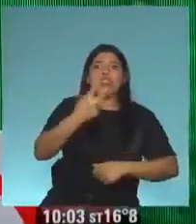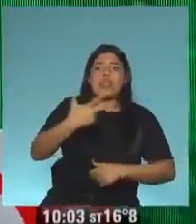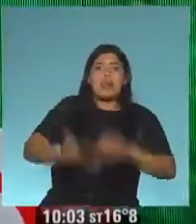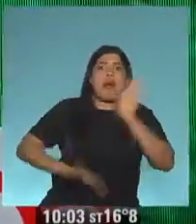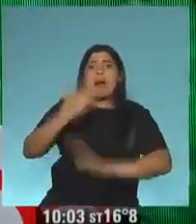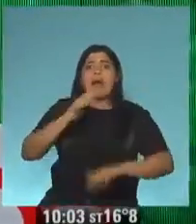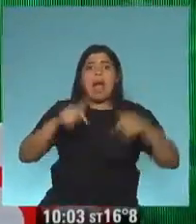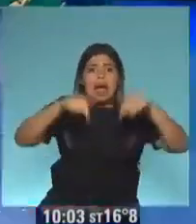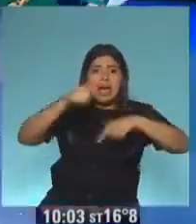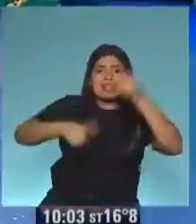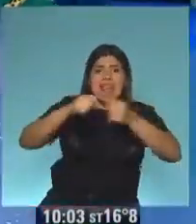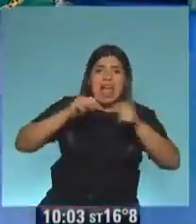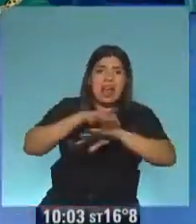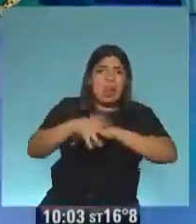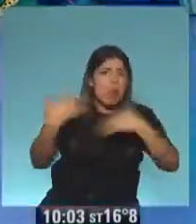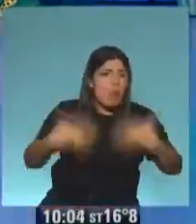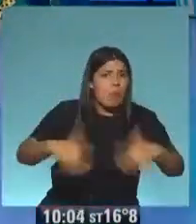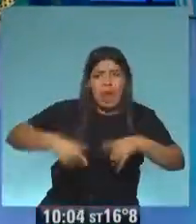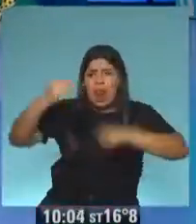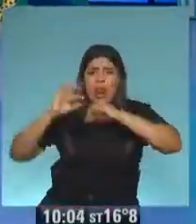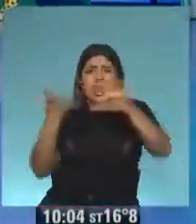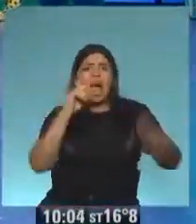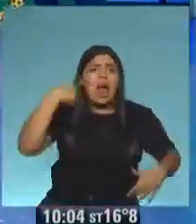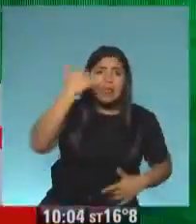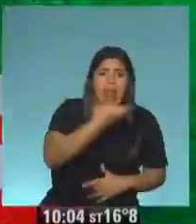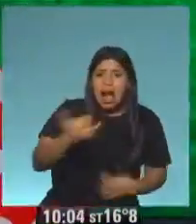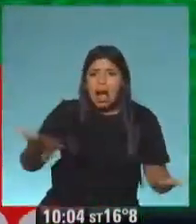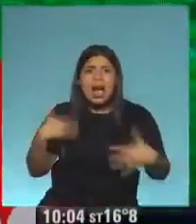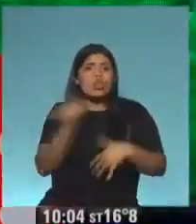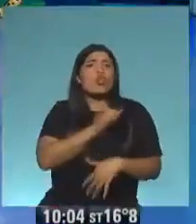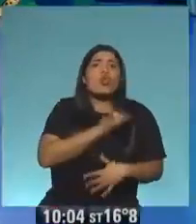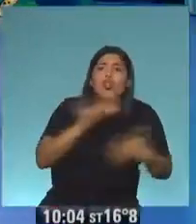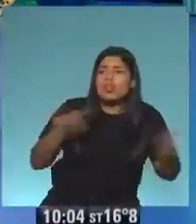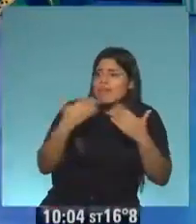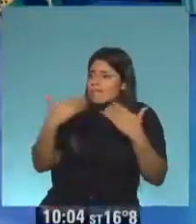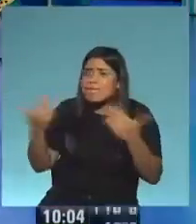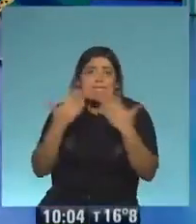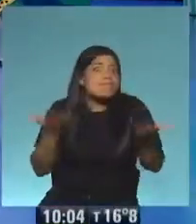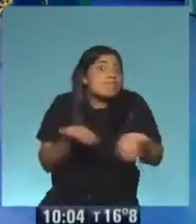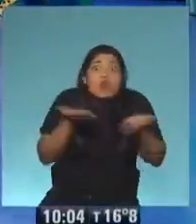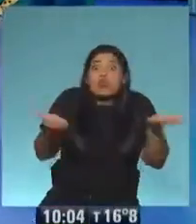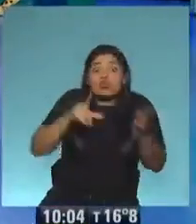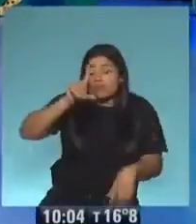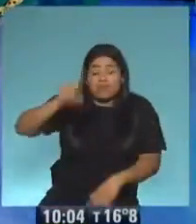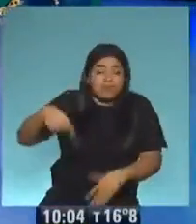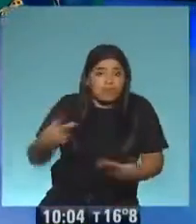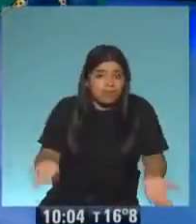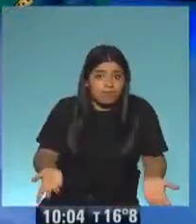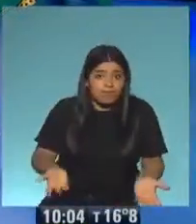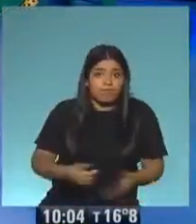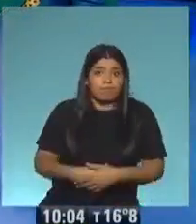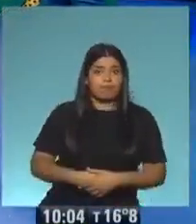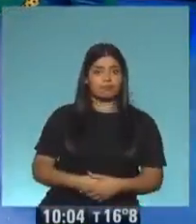¡Va! En la selva hay animales. ¿Por dónde andan? Nadie lo sabe.